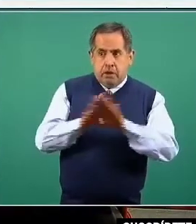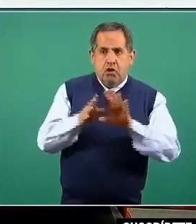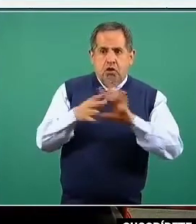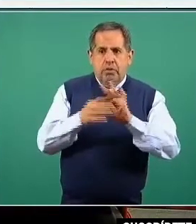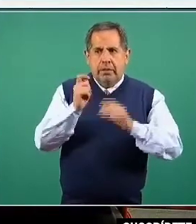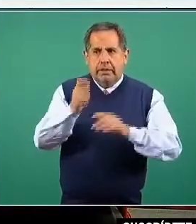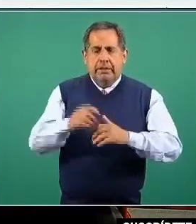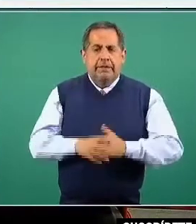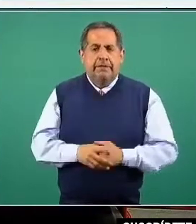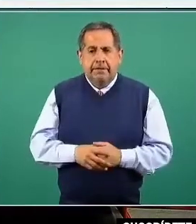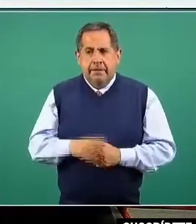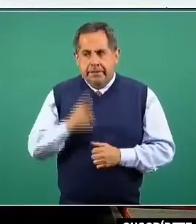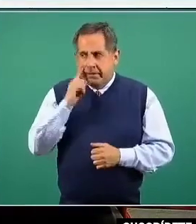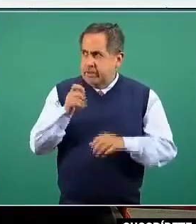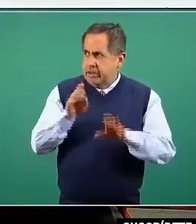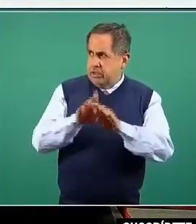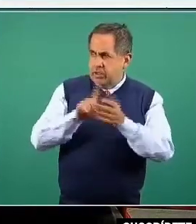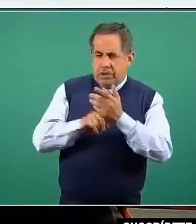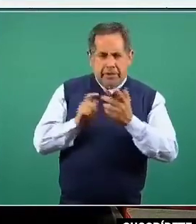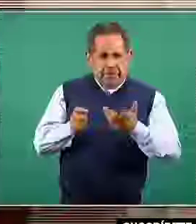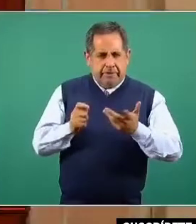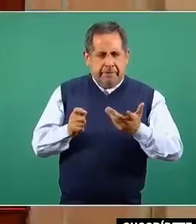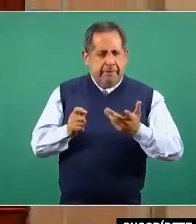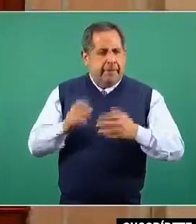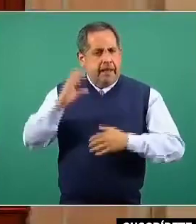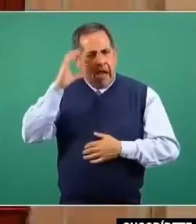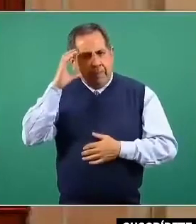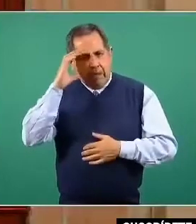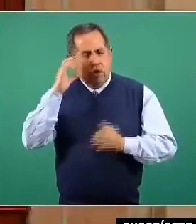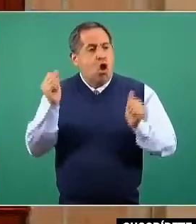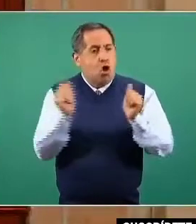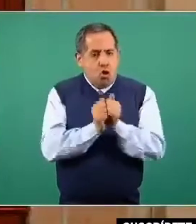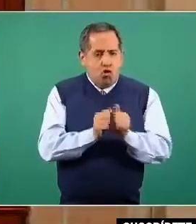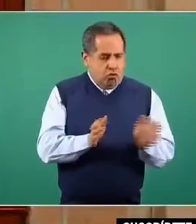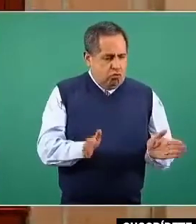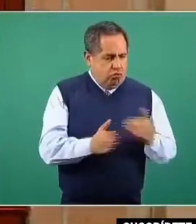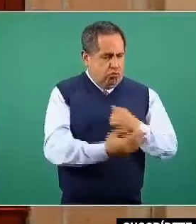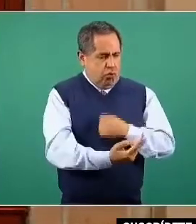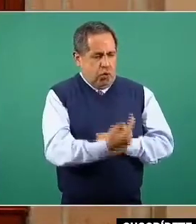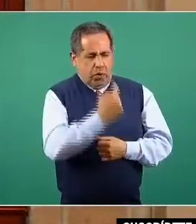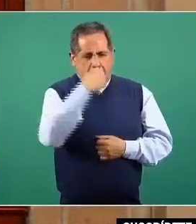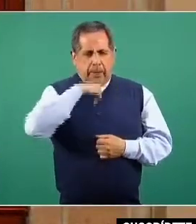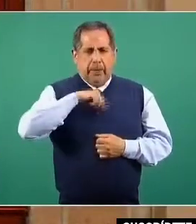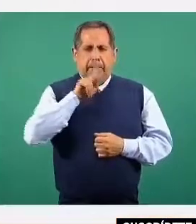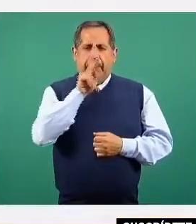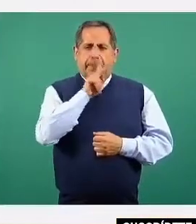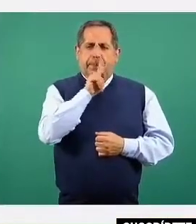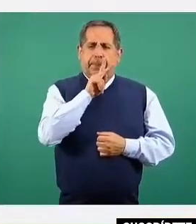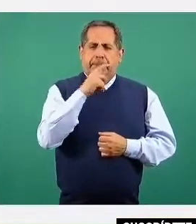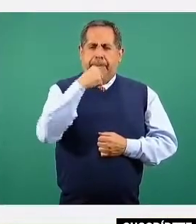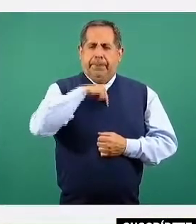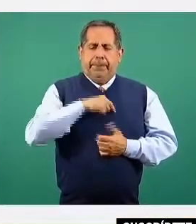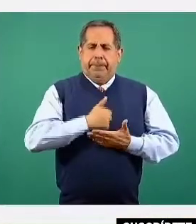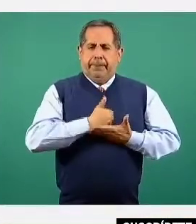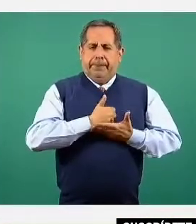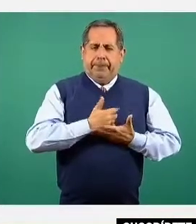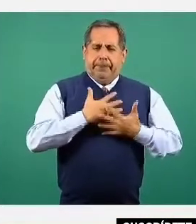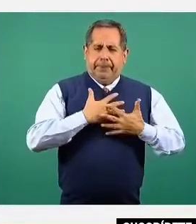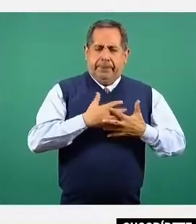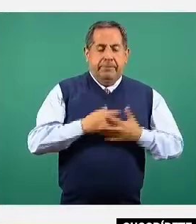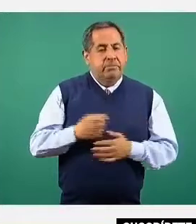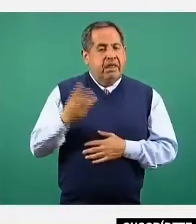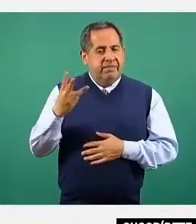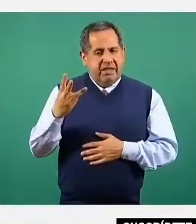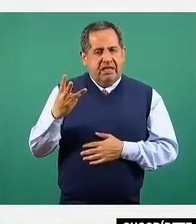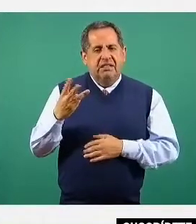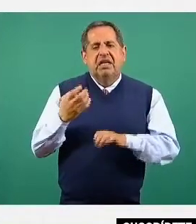diapositiva, vemos ahora específicamente las camas con ventilador, en donde ahora son 3 entidades y siempre han sido 3